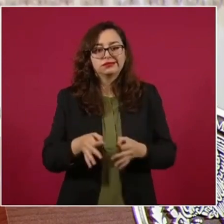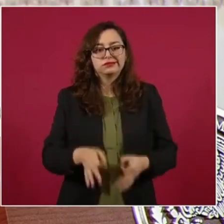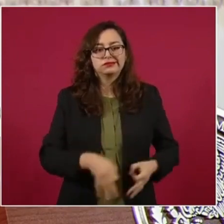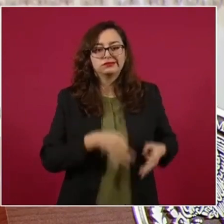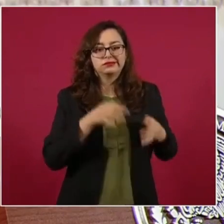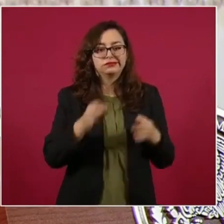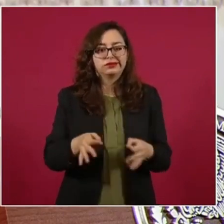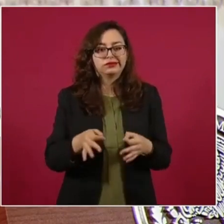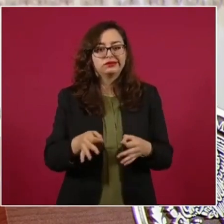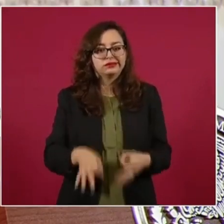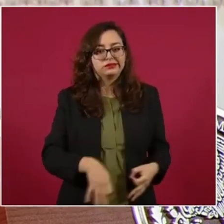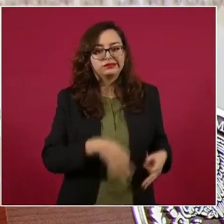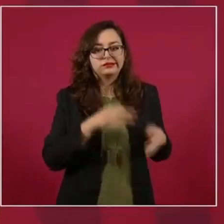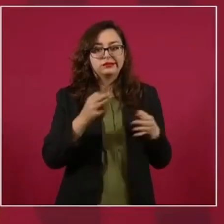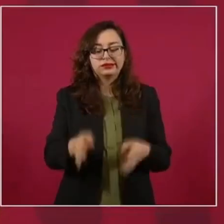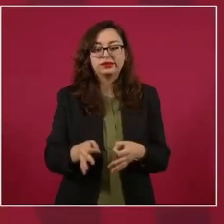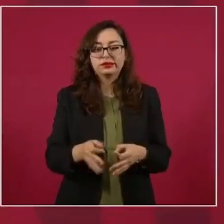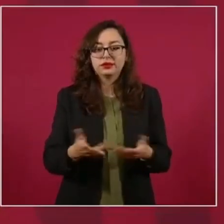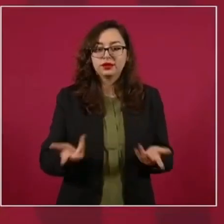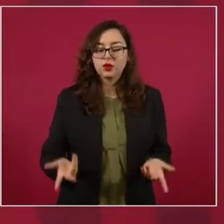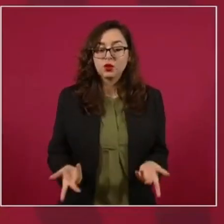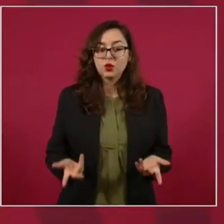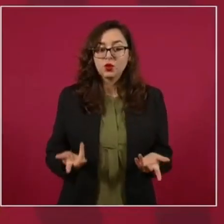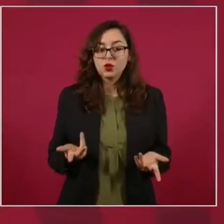ahora estamos